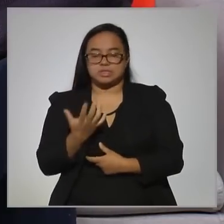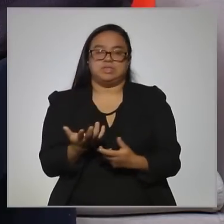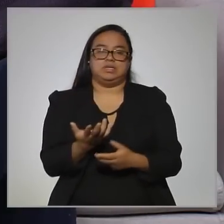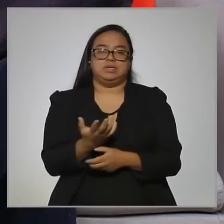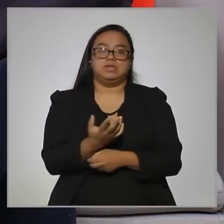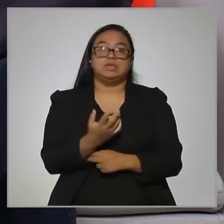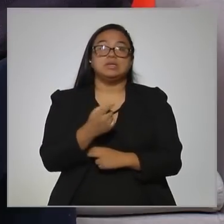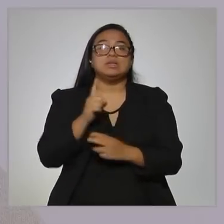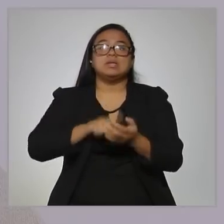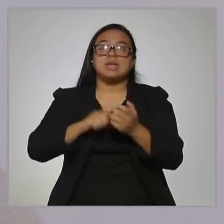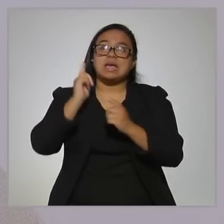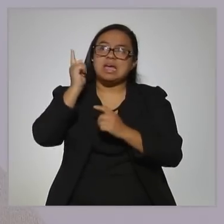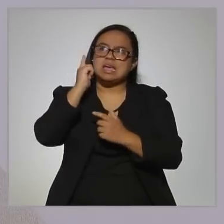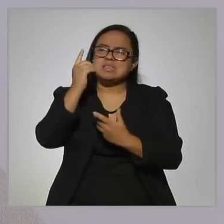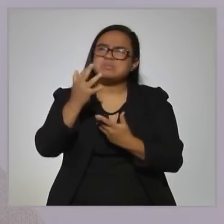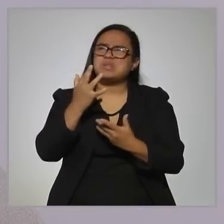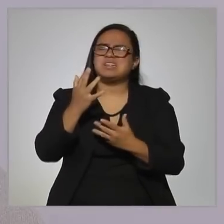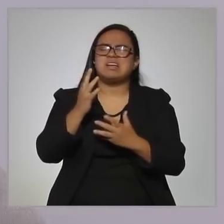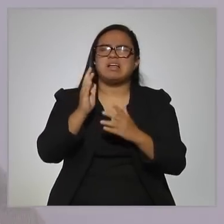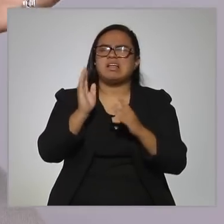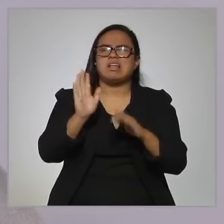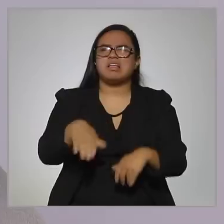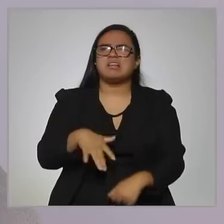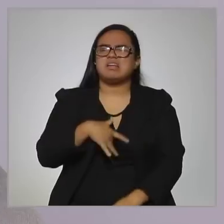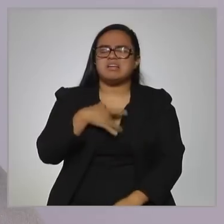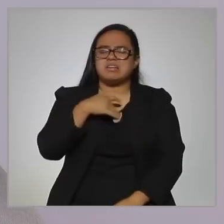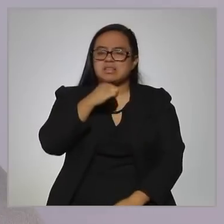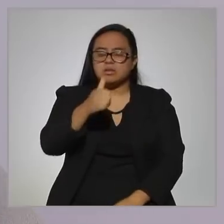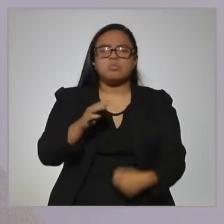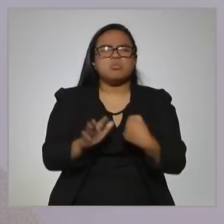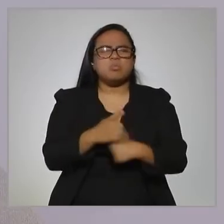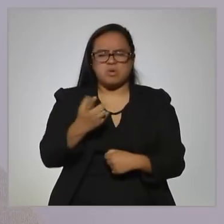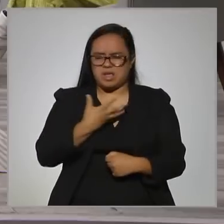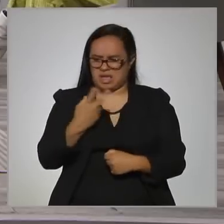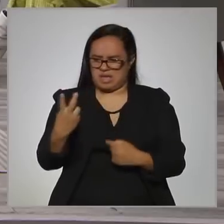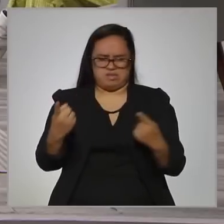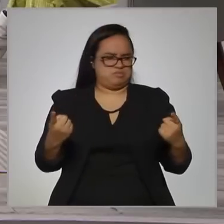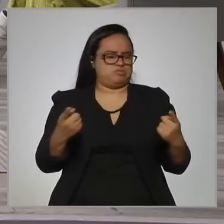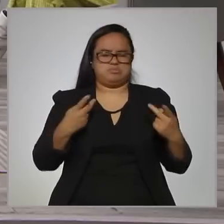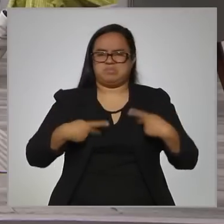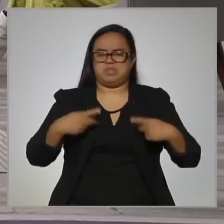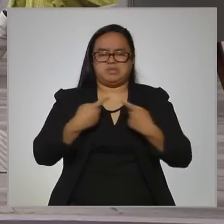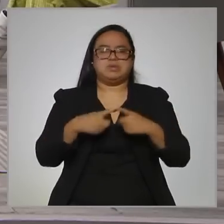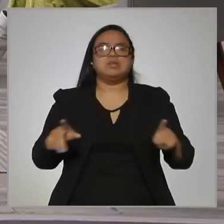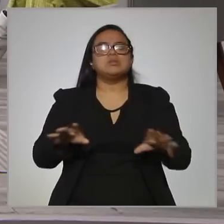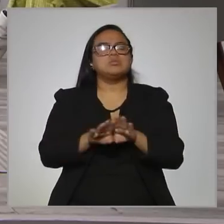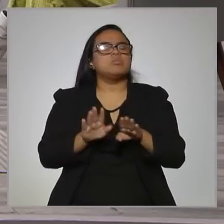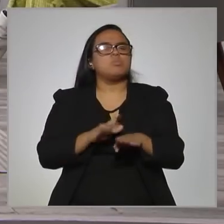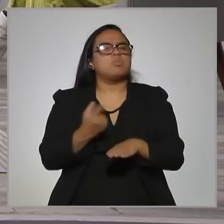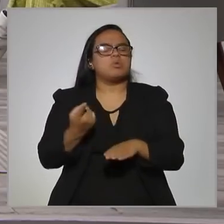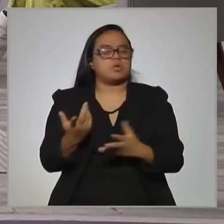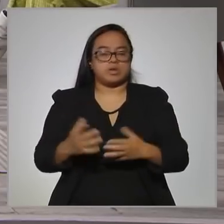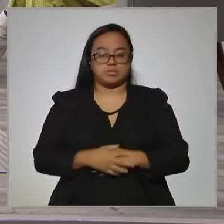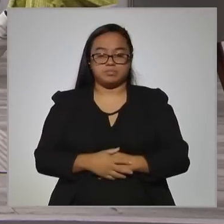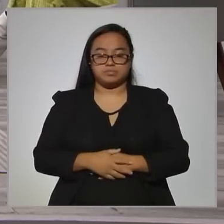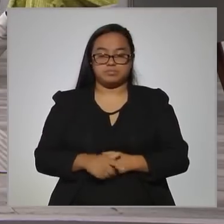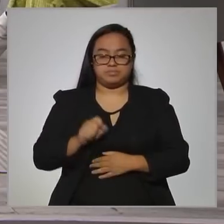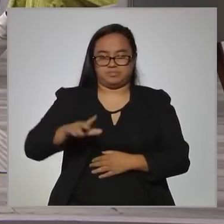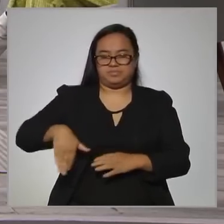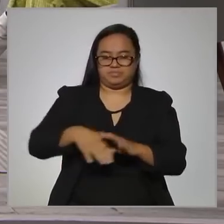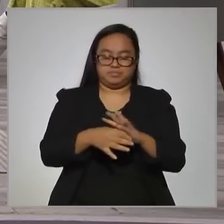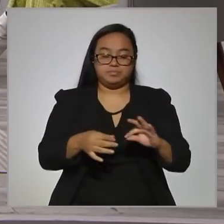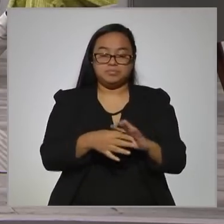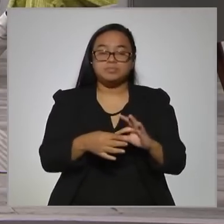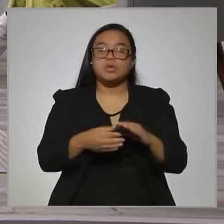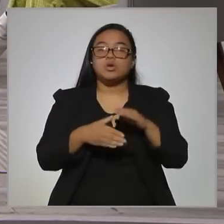la desesperanza, ¿no? ¿Por qué se da esta dualidad, Ania? Que creo que tiene mucho que ver con lo que mencionaba Nelly hace